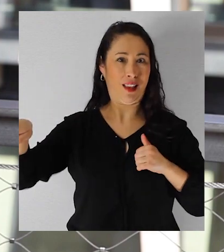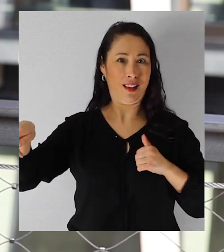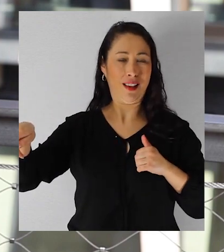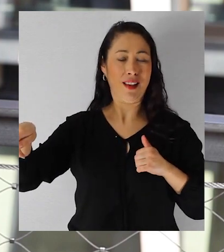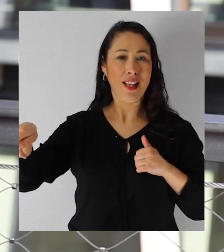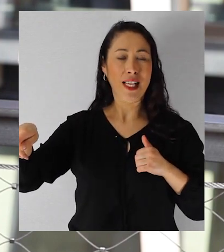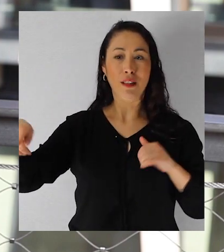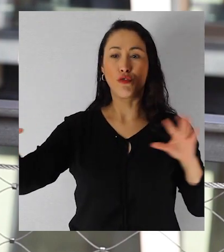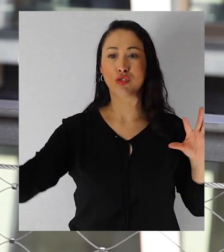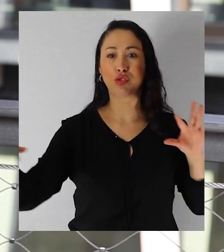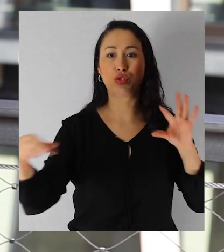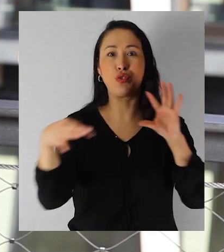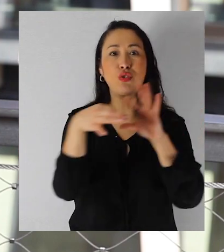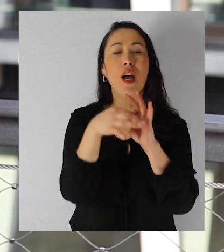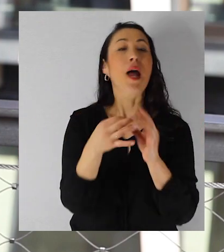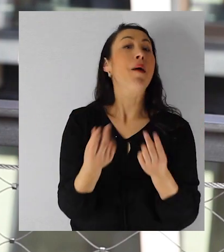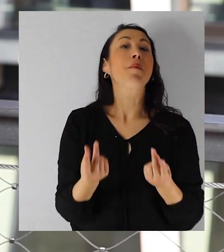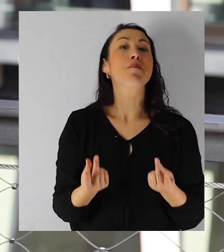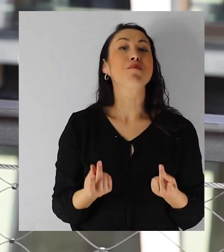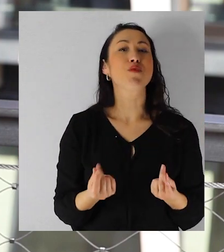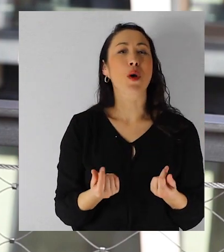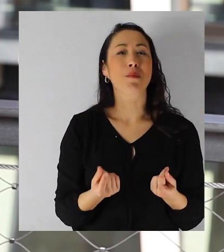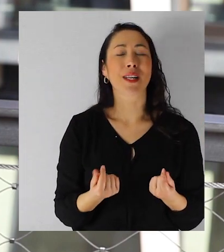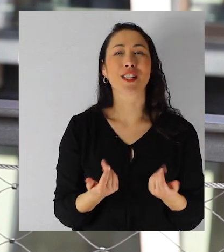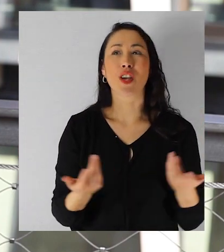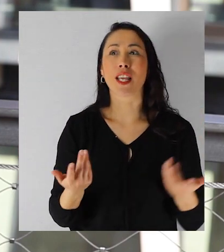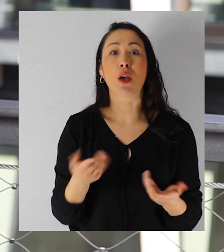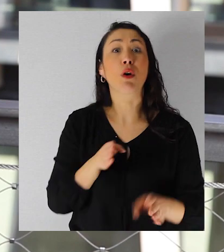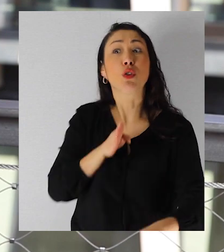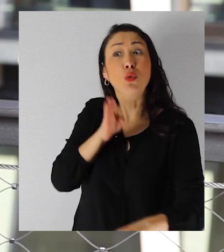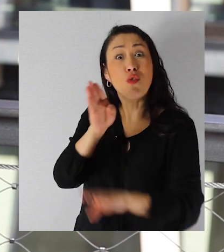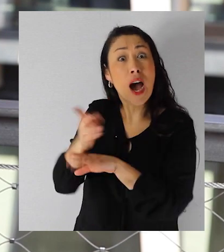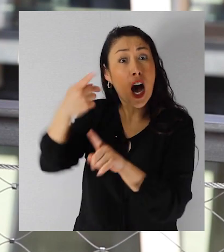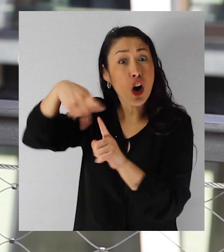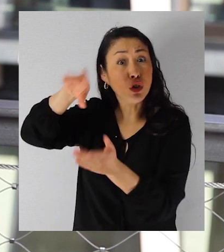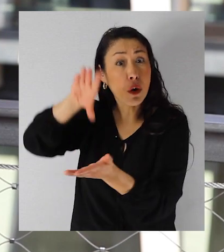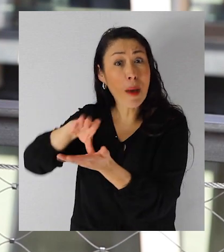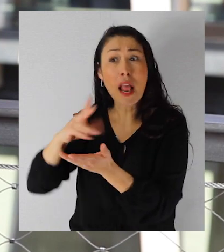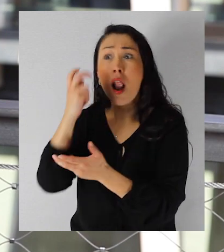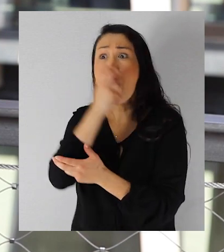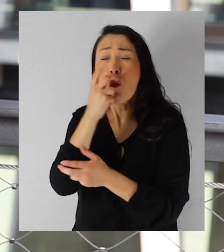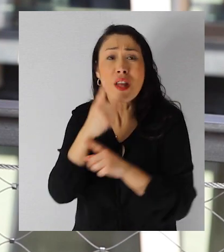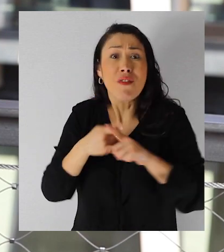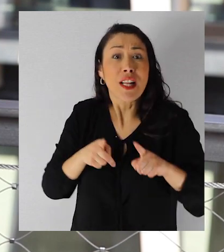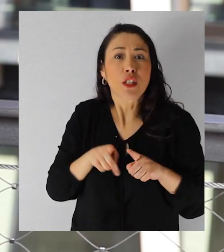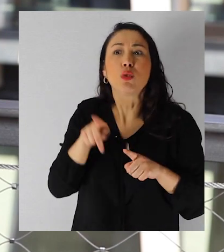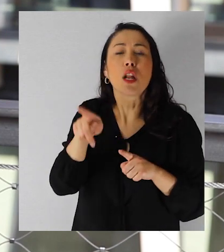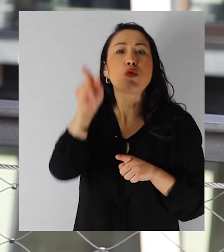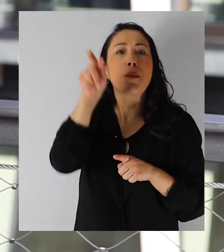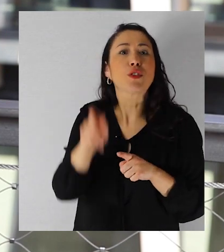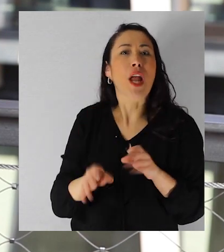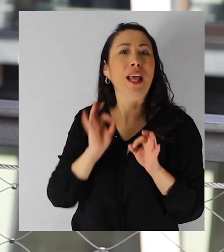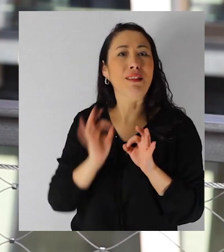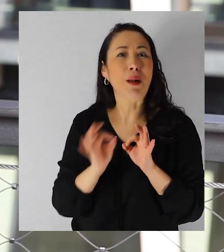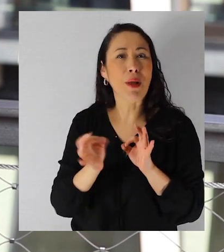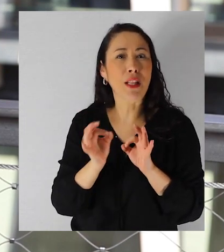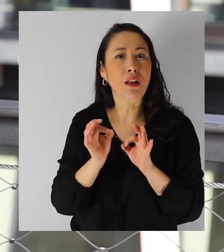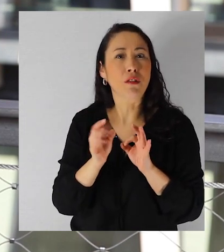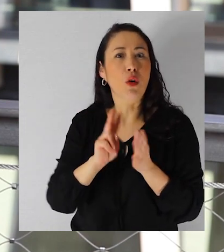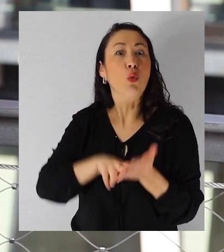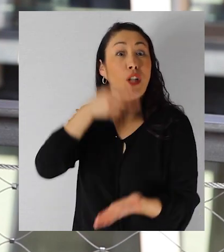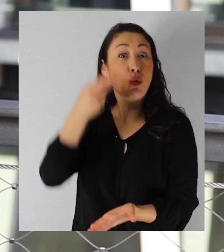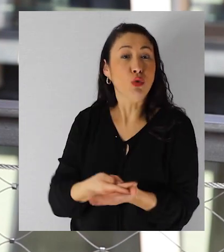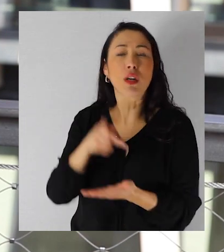Es muy similar a lo que sucede cuando visitas otro país donde hablan otro idioma y tienes un traductor. Esa persona